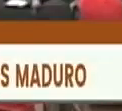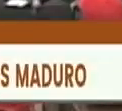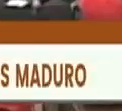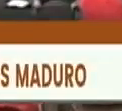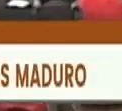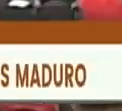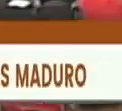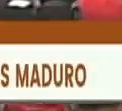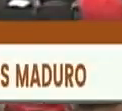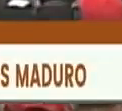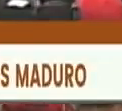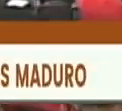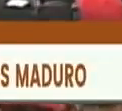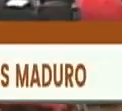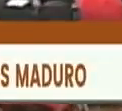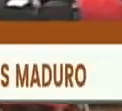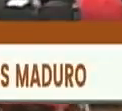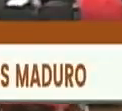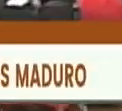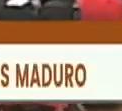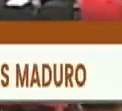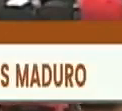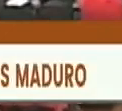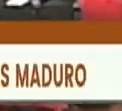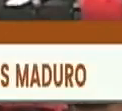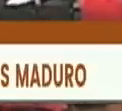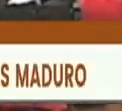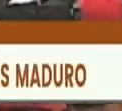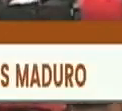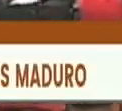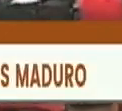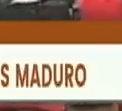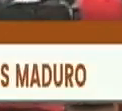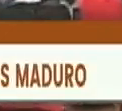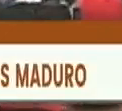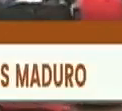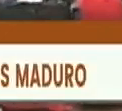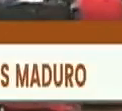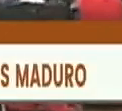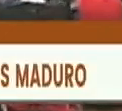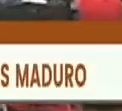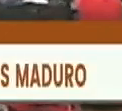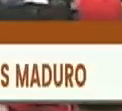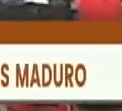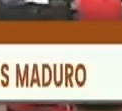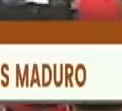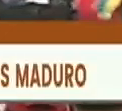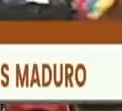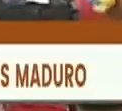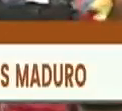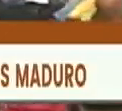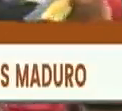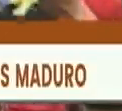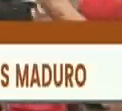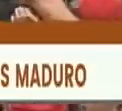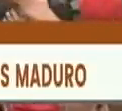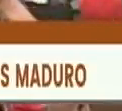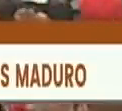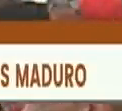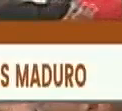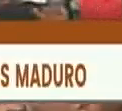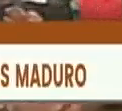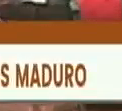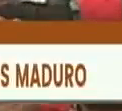compañeros compañeras tengan que ir a la avenida bolívarla qué sé yo a cantv para salir de una marcha